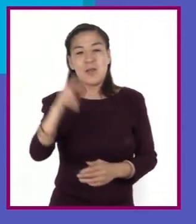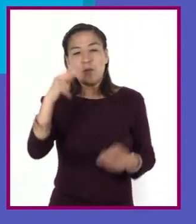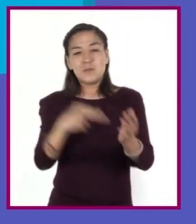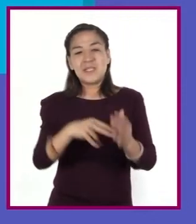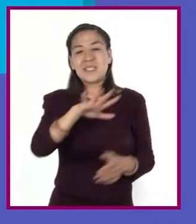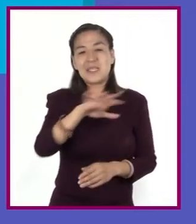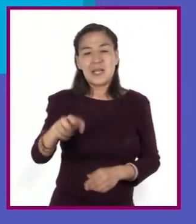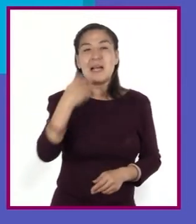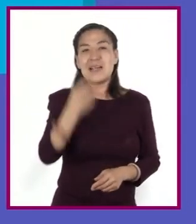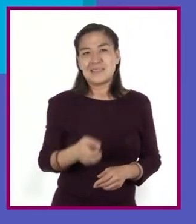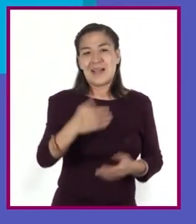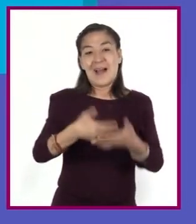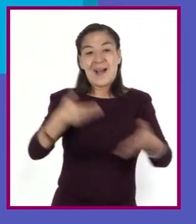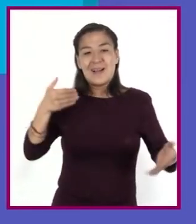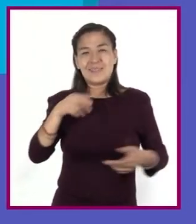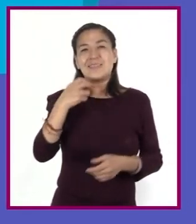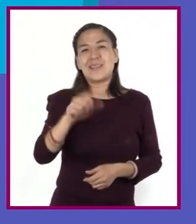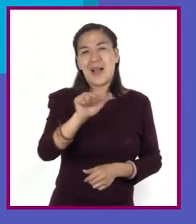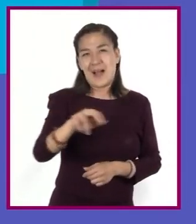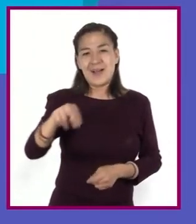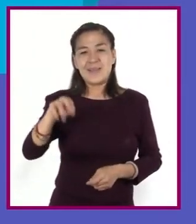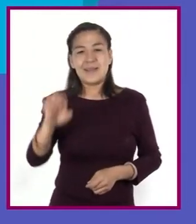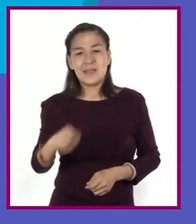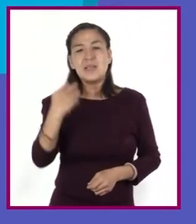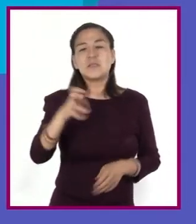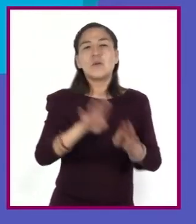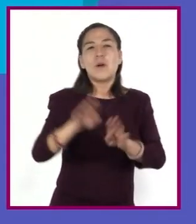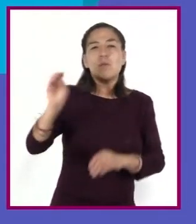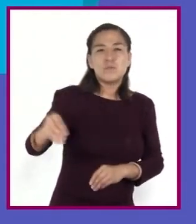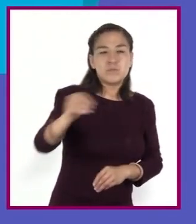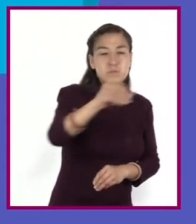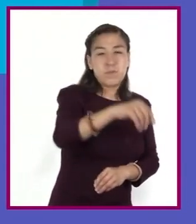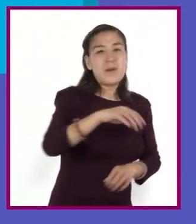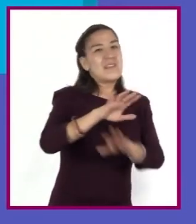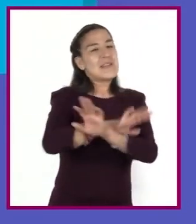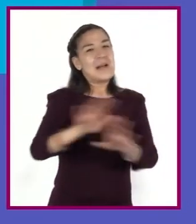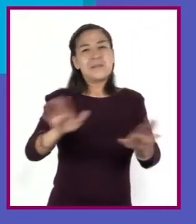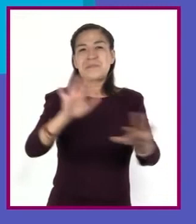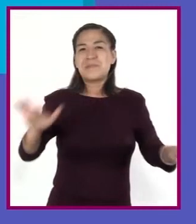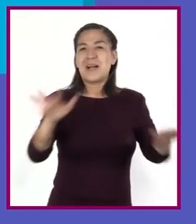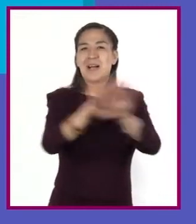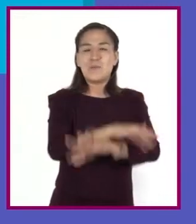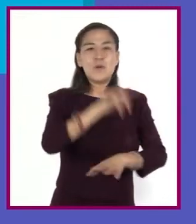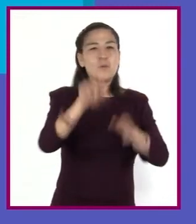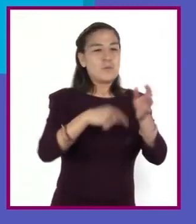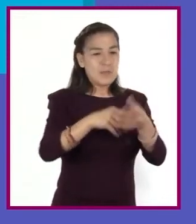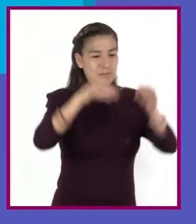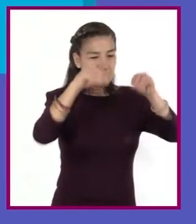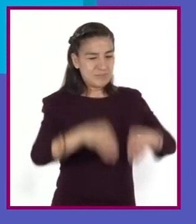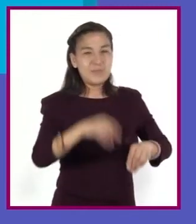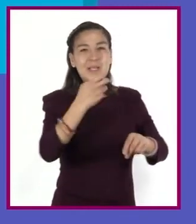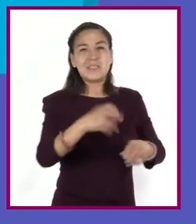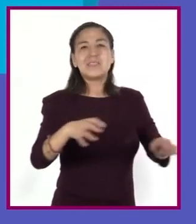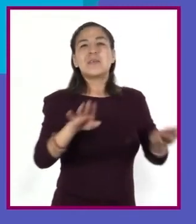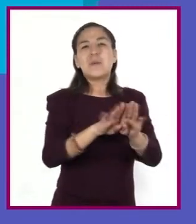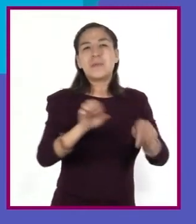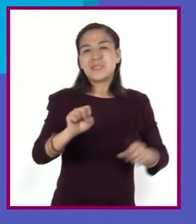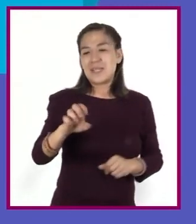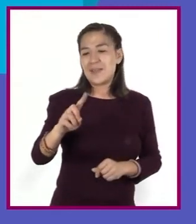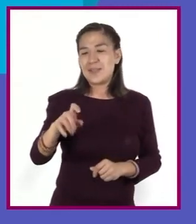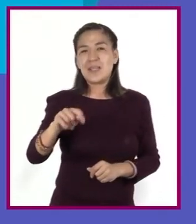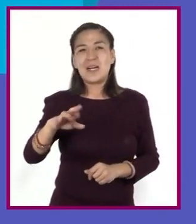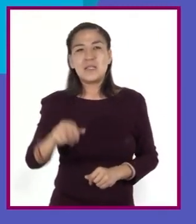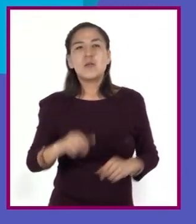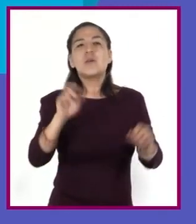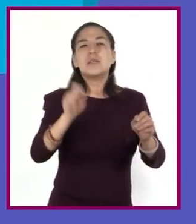era, porque significó el paso de la vida nómada a la sedentaria. Los antiguos mexicanos se volvieron agricultores